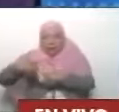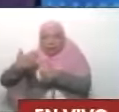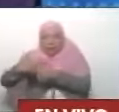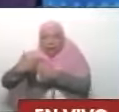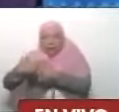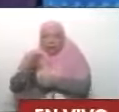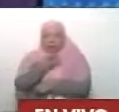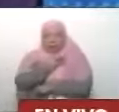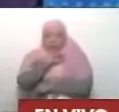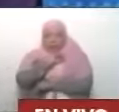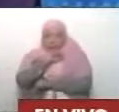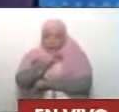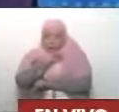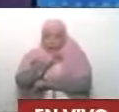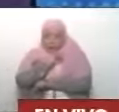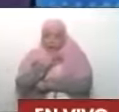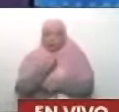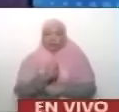Me asustaste, ¿oíste?